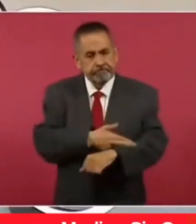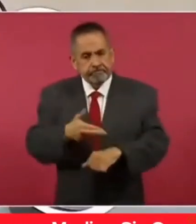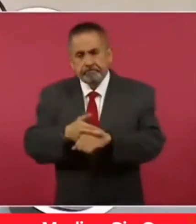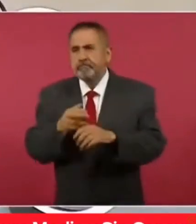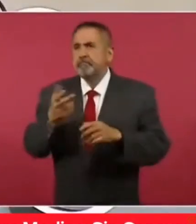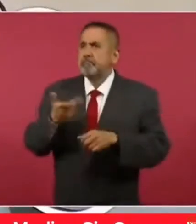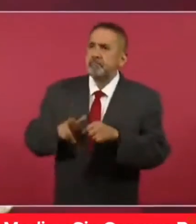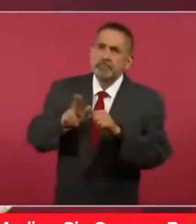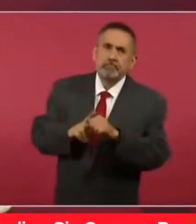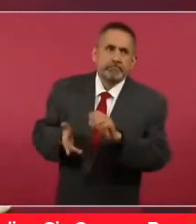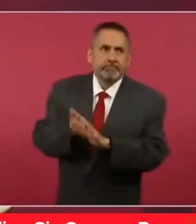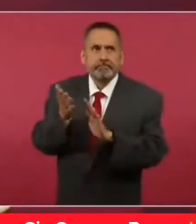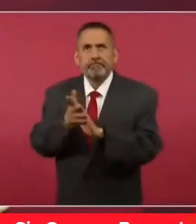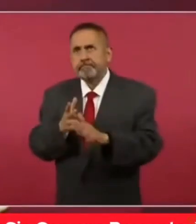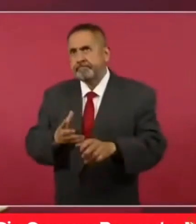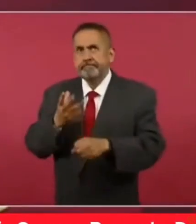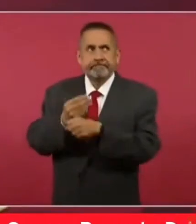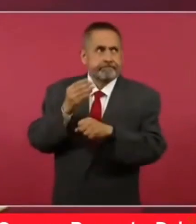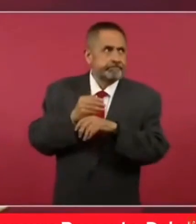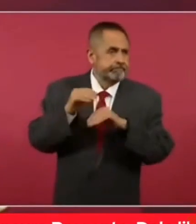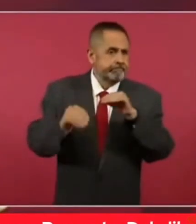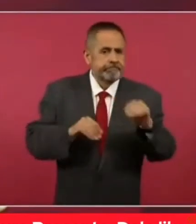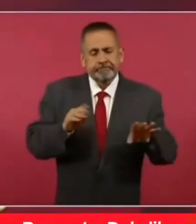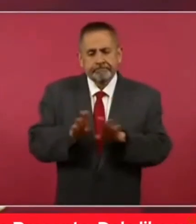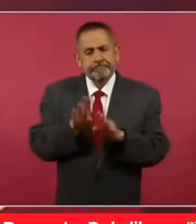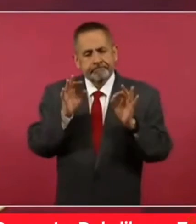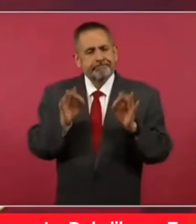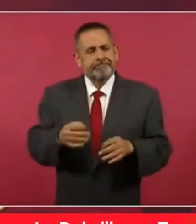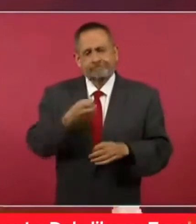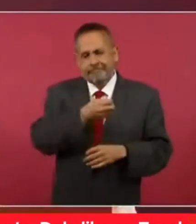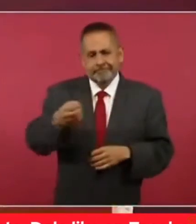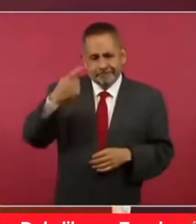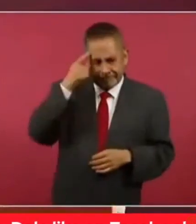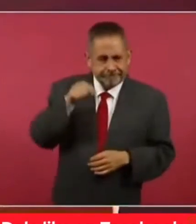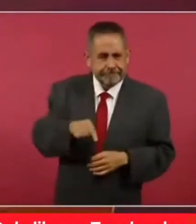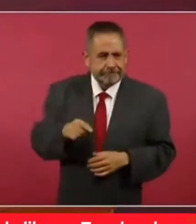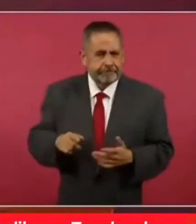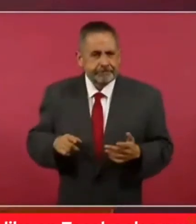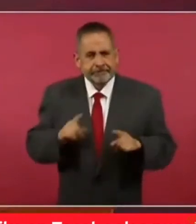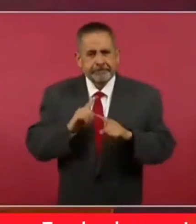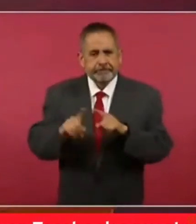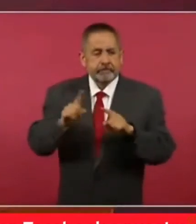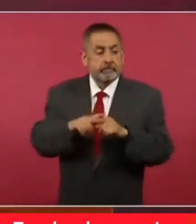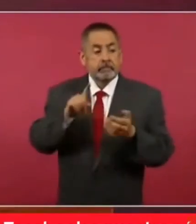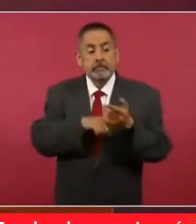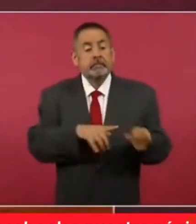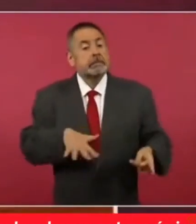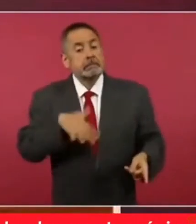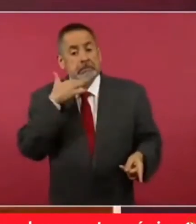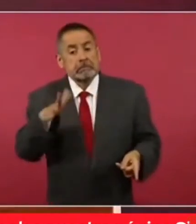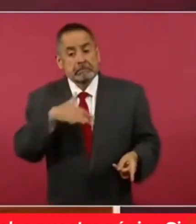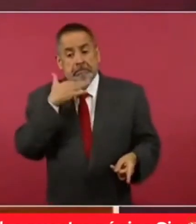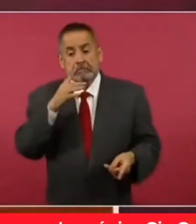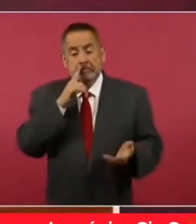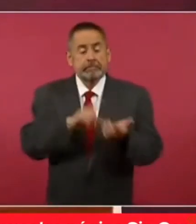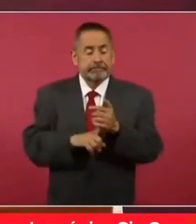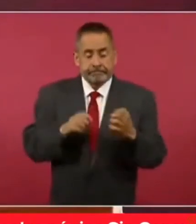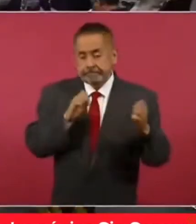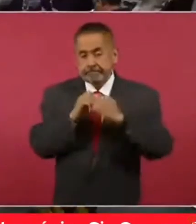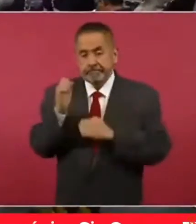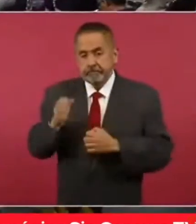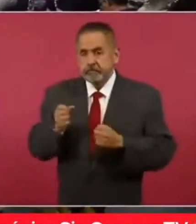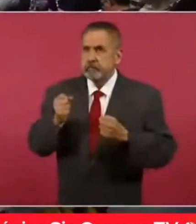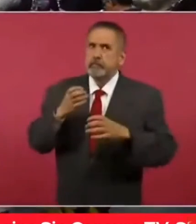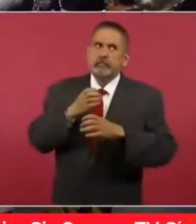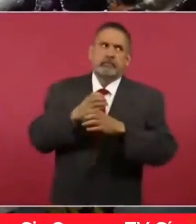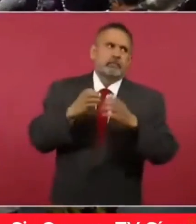de hospitales, estamos viendo avances en, también en muchos fraudes que el ISSSTE tiene por